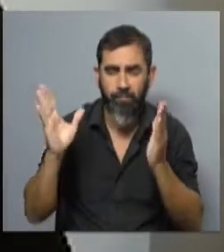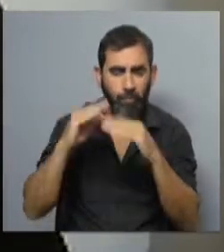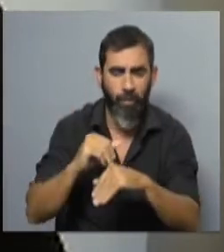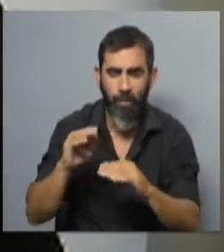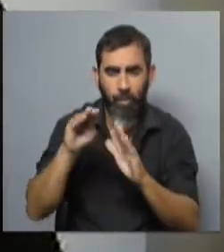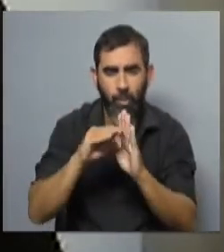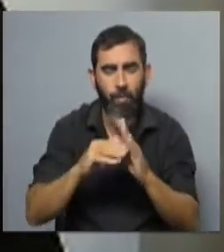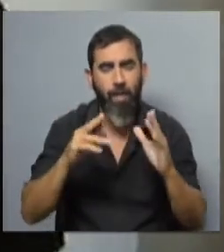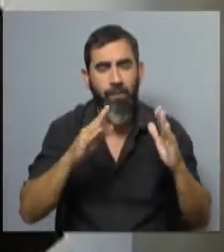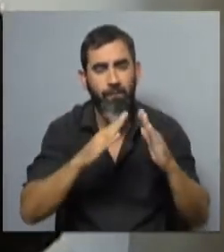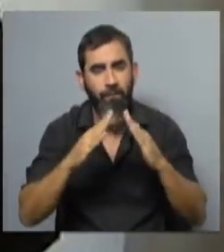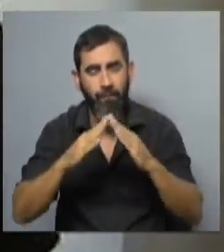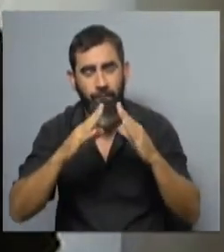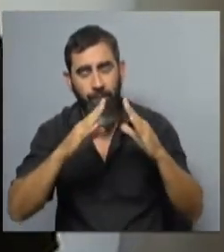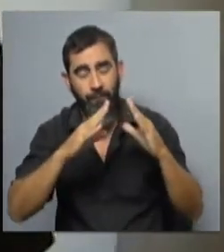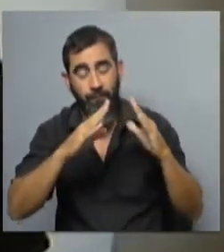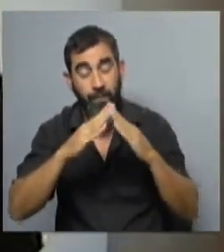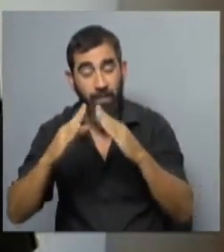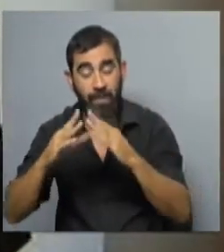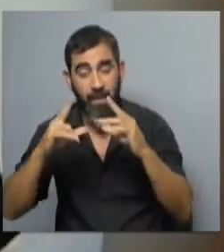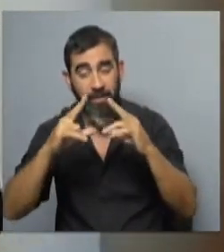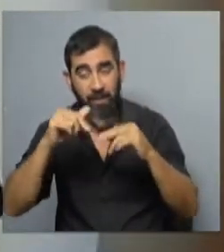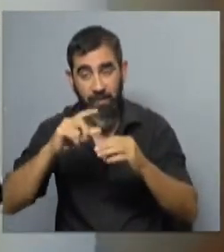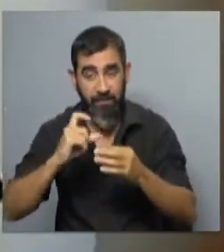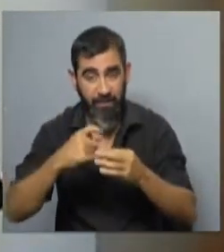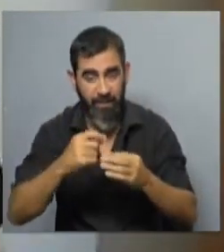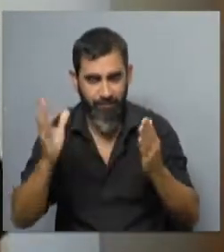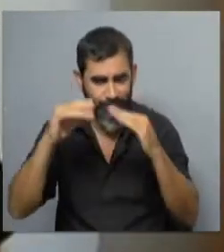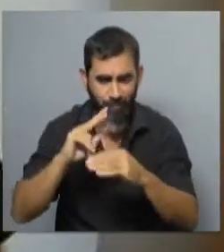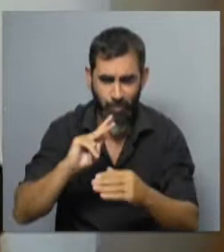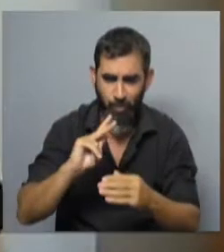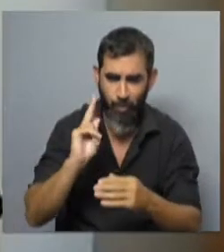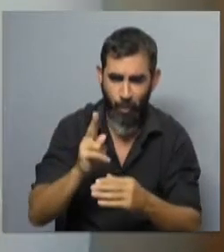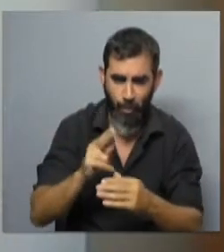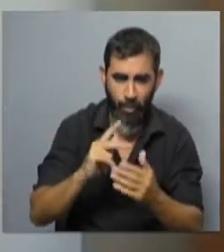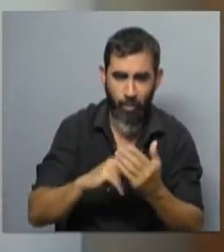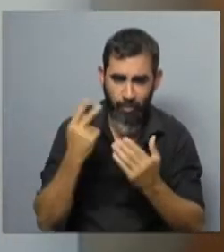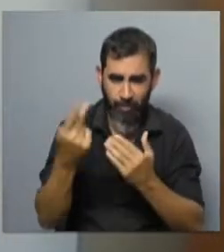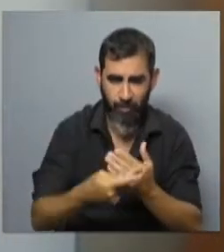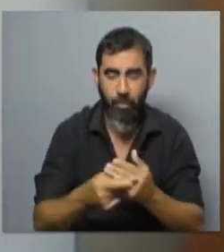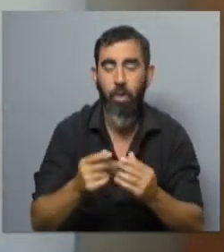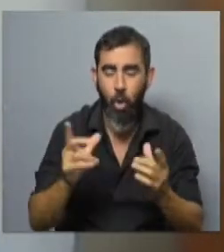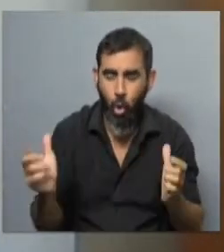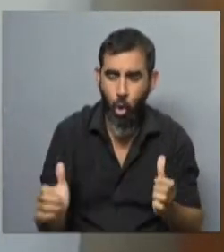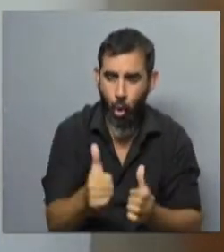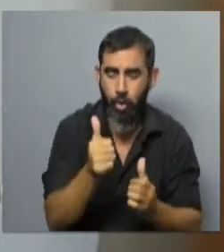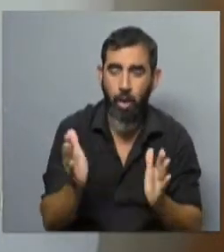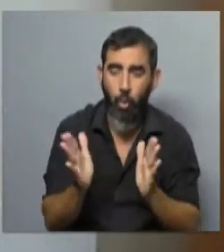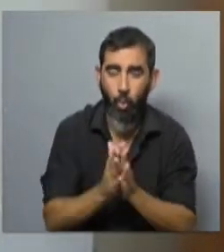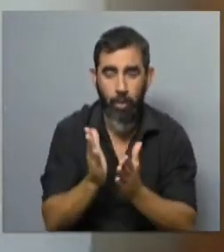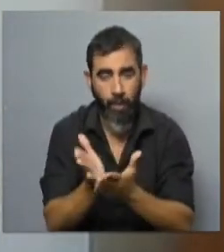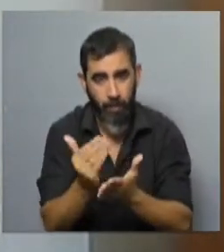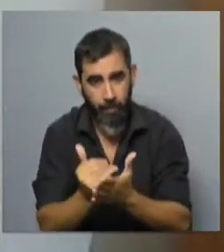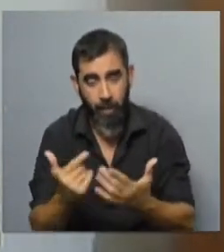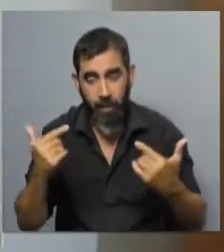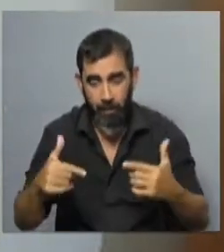de vivienda sindical concretar un proyecto acá en esta zona. Nosotros logramos con la intendencia, con la junta departamental, lograr